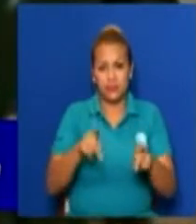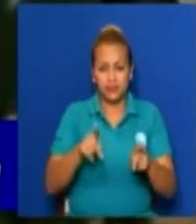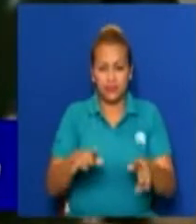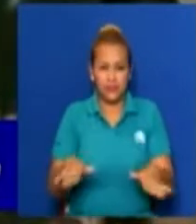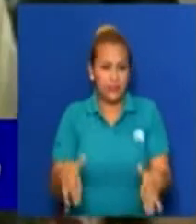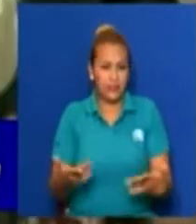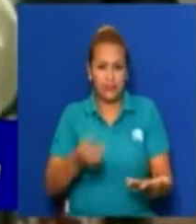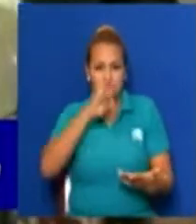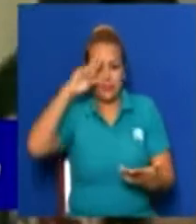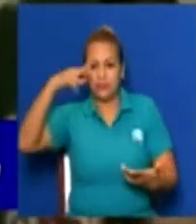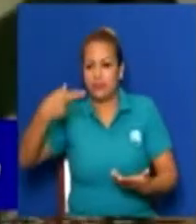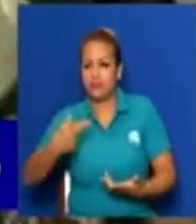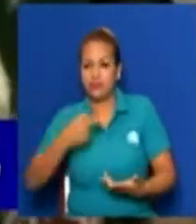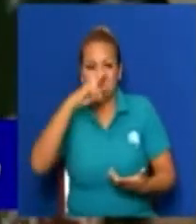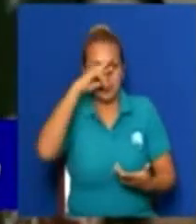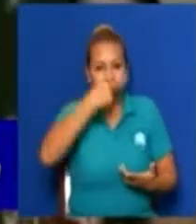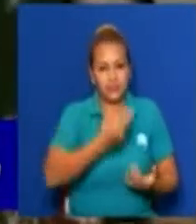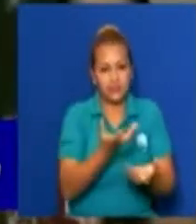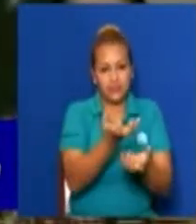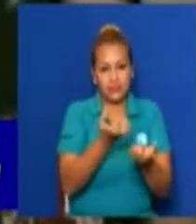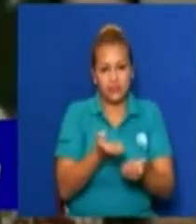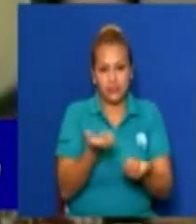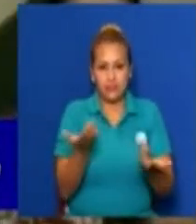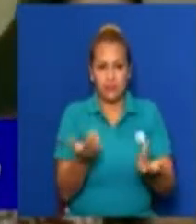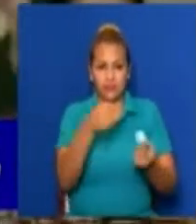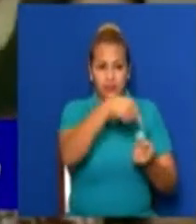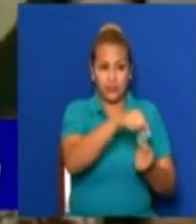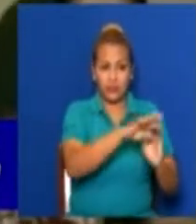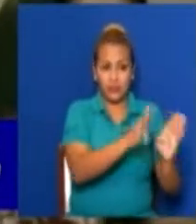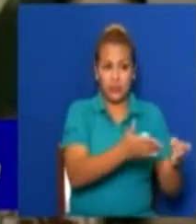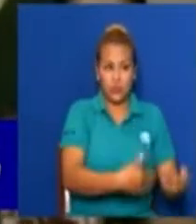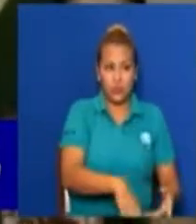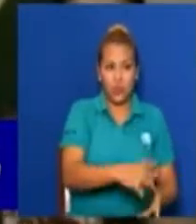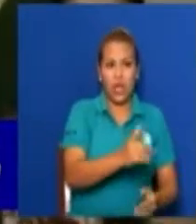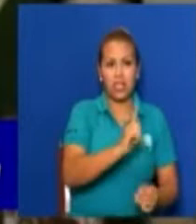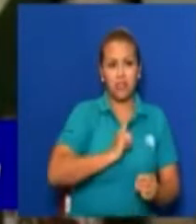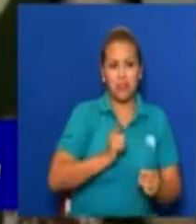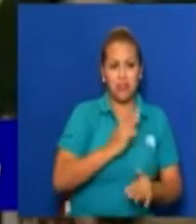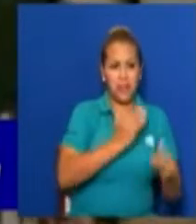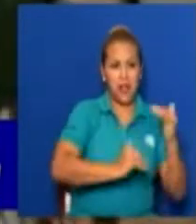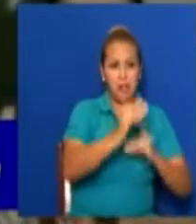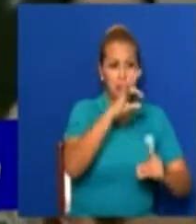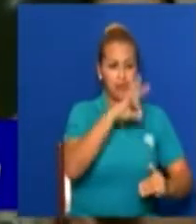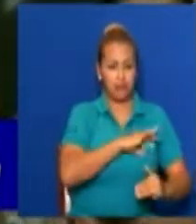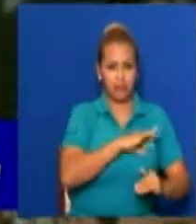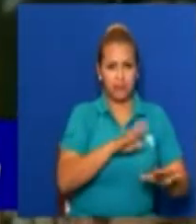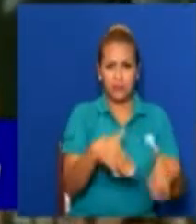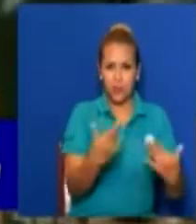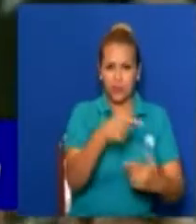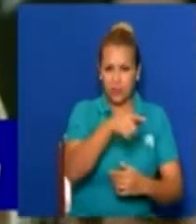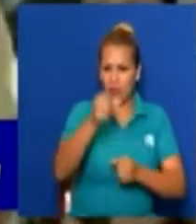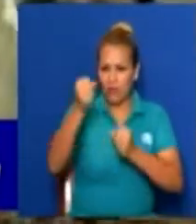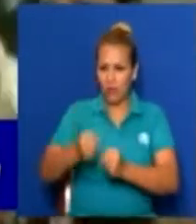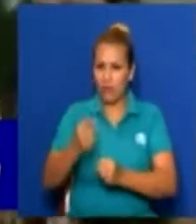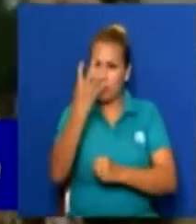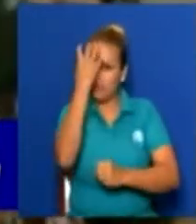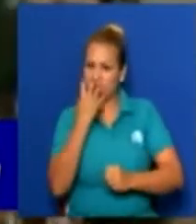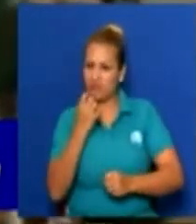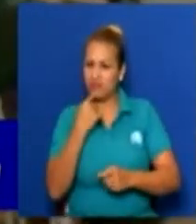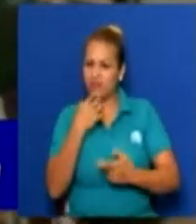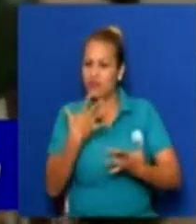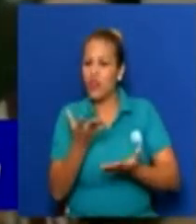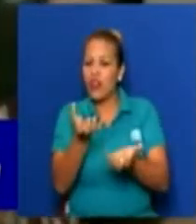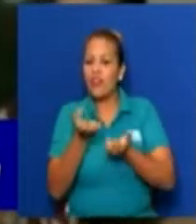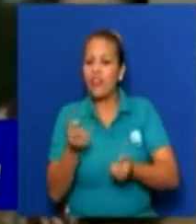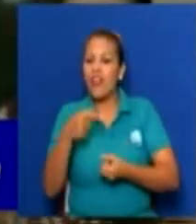proveedor, y por eso es que cuando la mujer gana más, el hombre se arrecha, porque él quiere ser el que mantiene la casa y